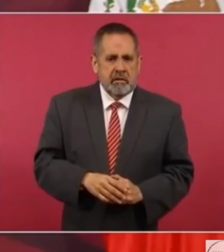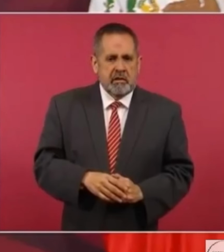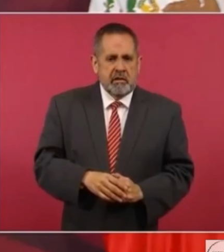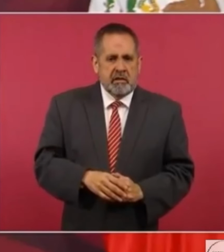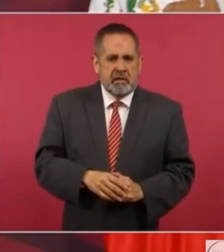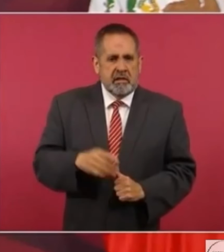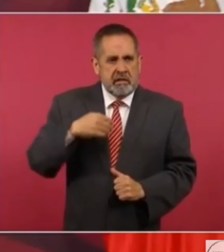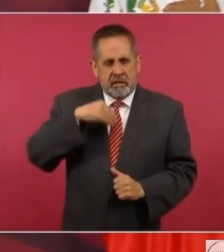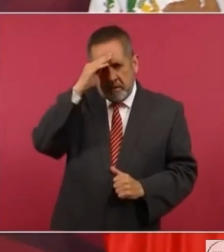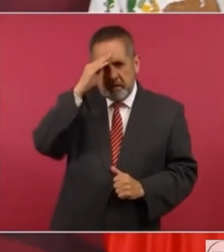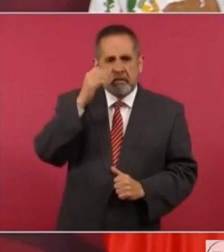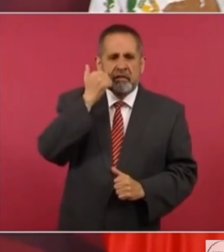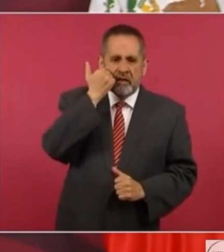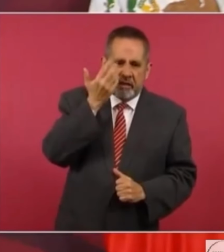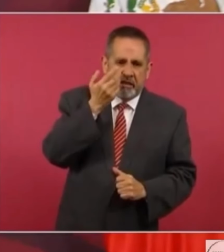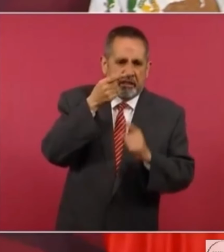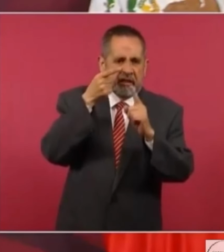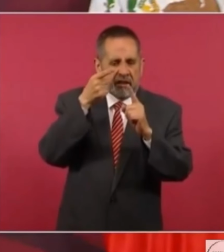buscar